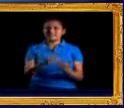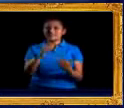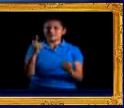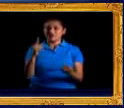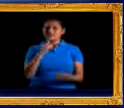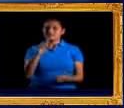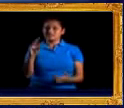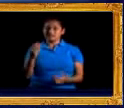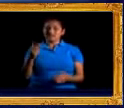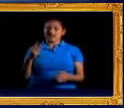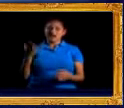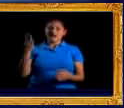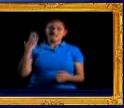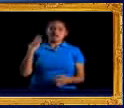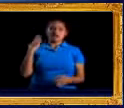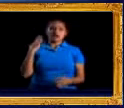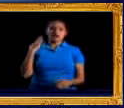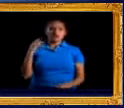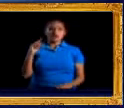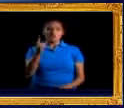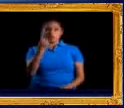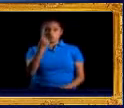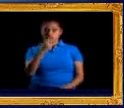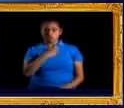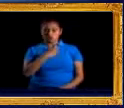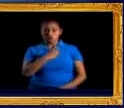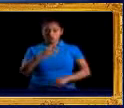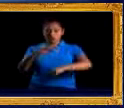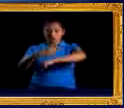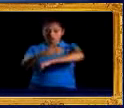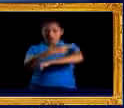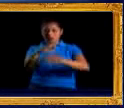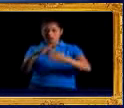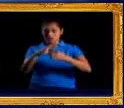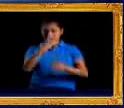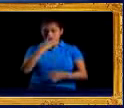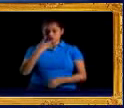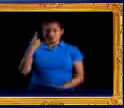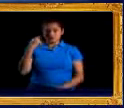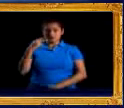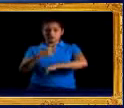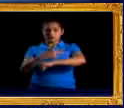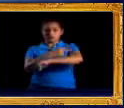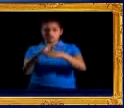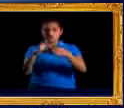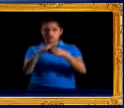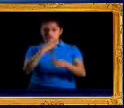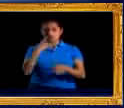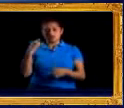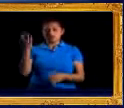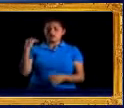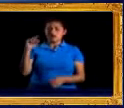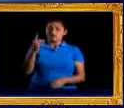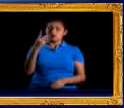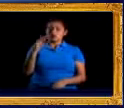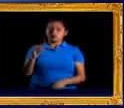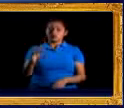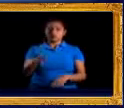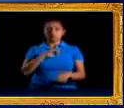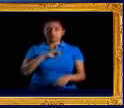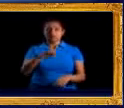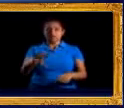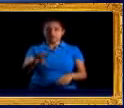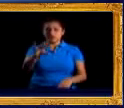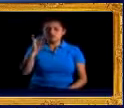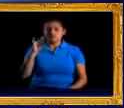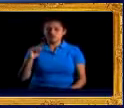había uno solo: el Cordero de Dios. El Cordero de Dios era el único que se encontró